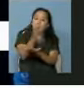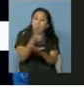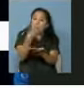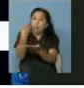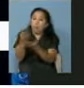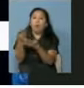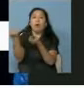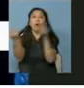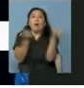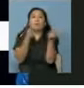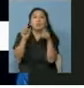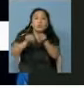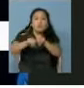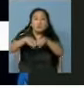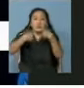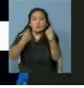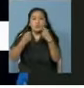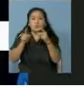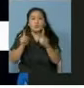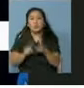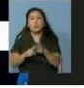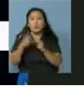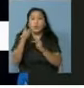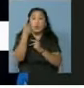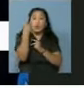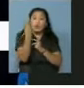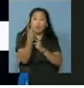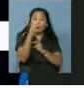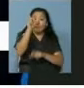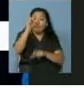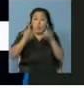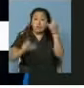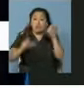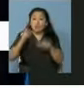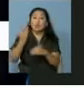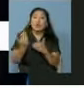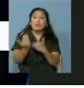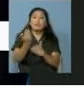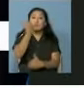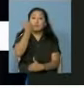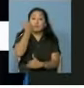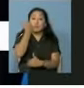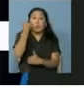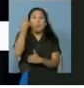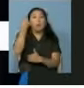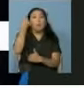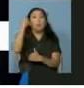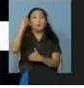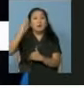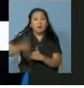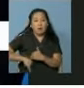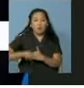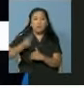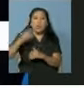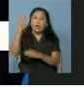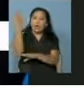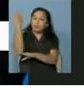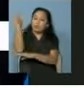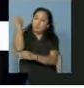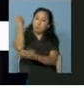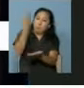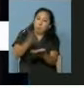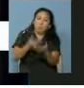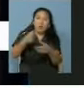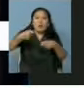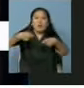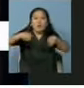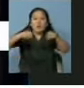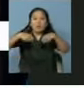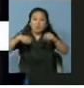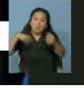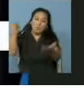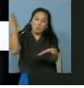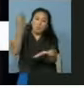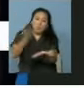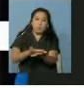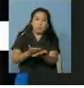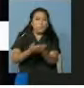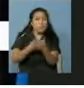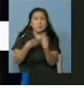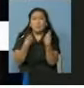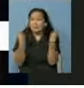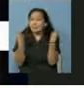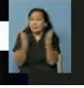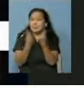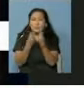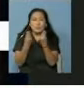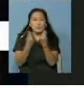rompieron vehículos. Hay dos personas que resultaron lesionadas porque un árbol se les cayó encima, que iban en moto. O sea, un cuadro de